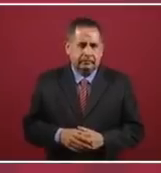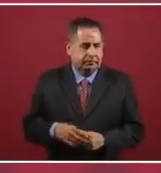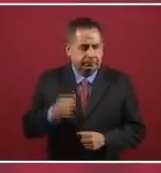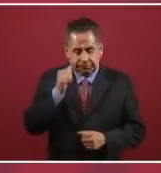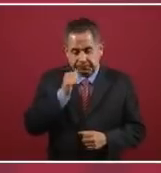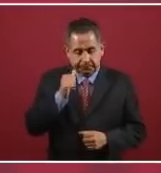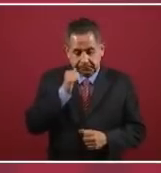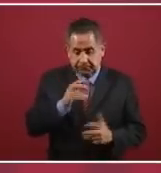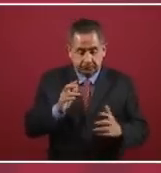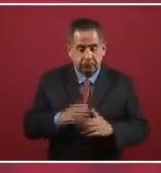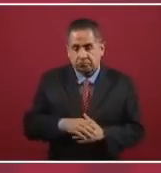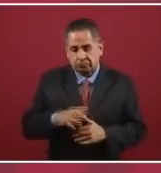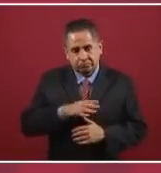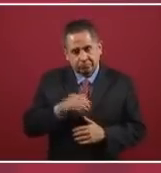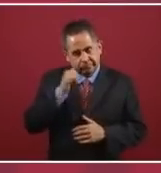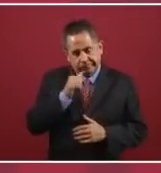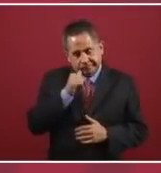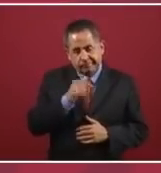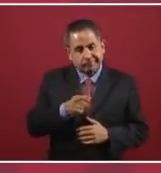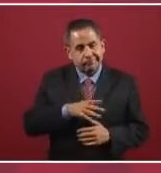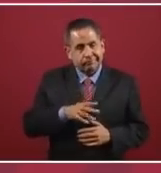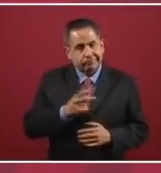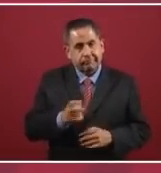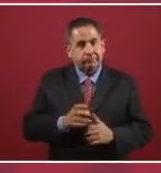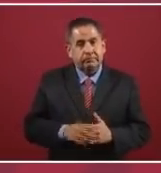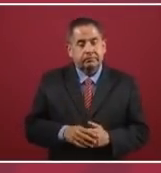siempre ha existido eso.